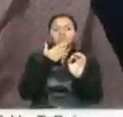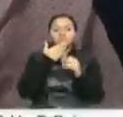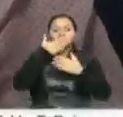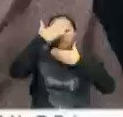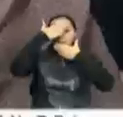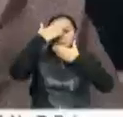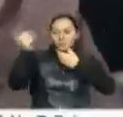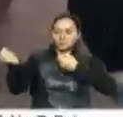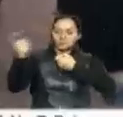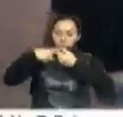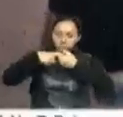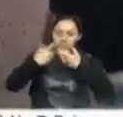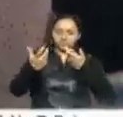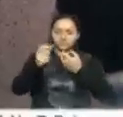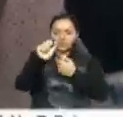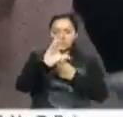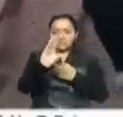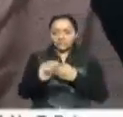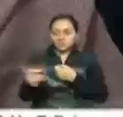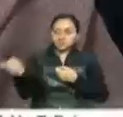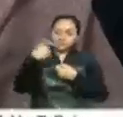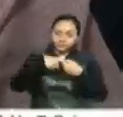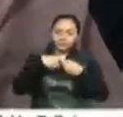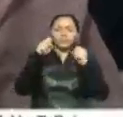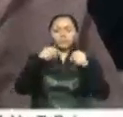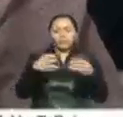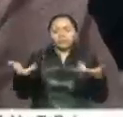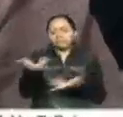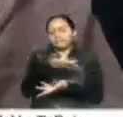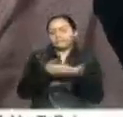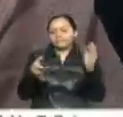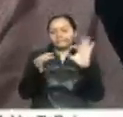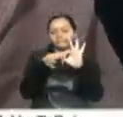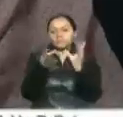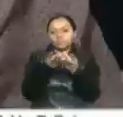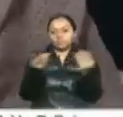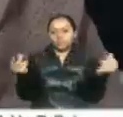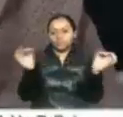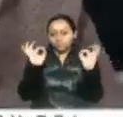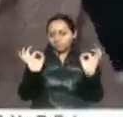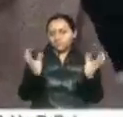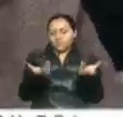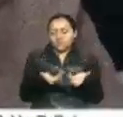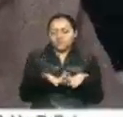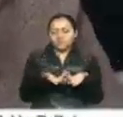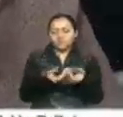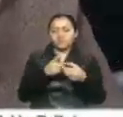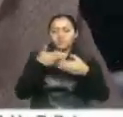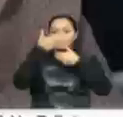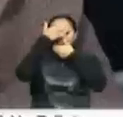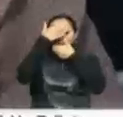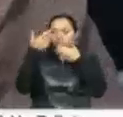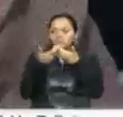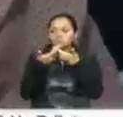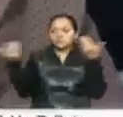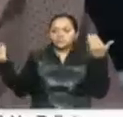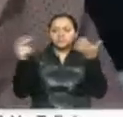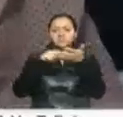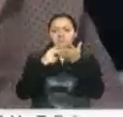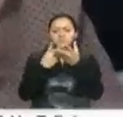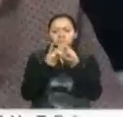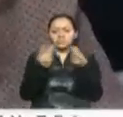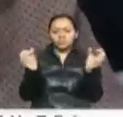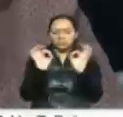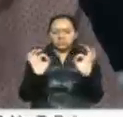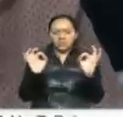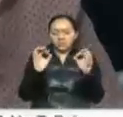Marruecos a la Unión Africana para que se busque una solución definitiva a este problema,